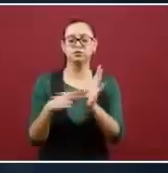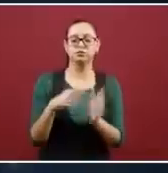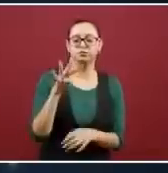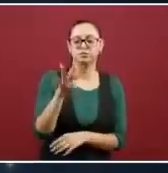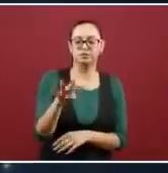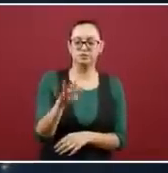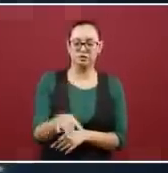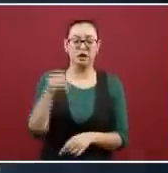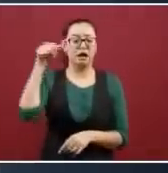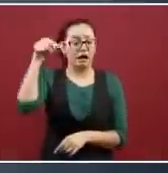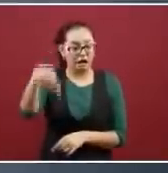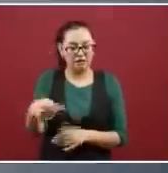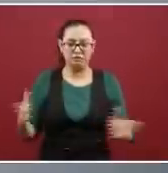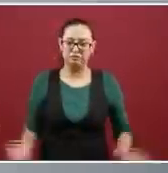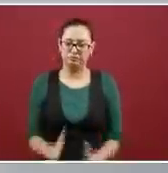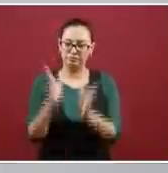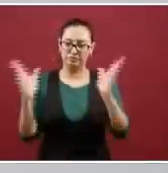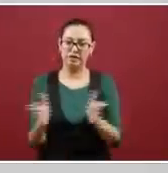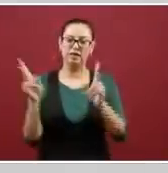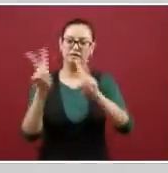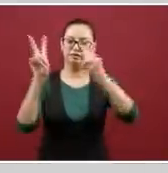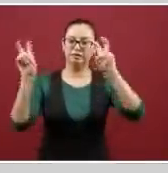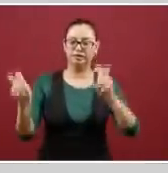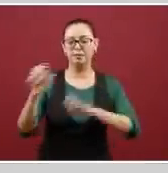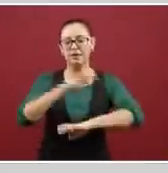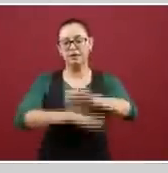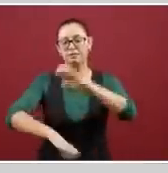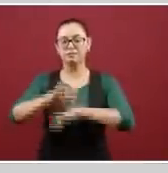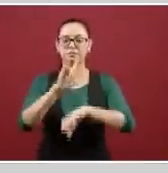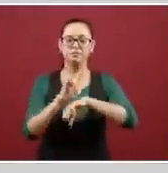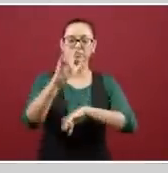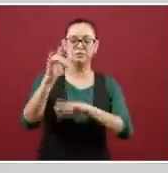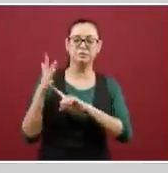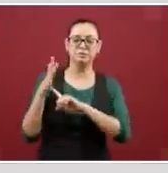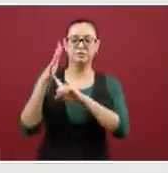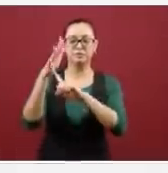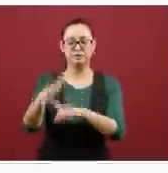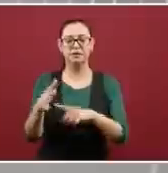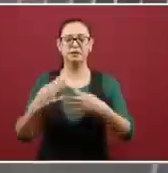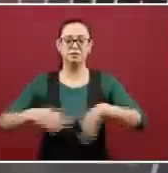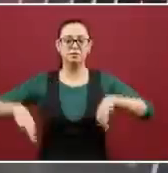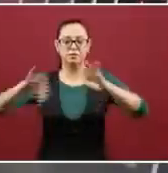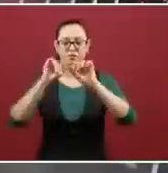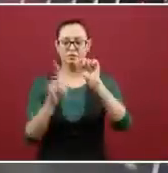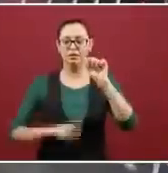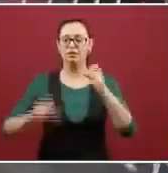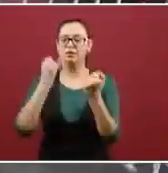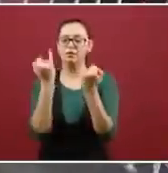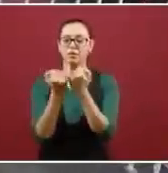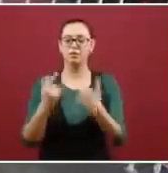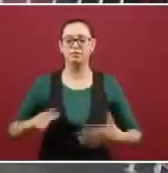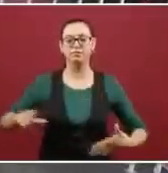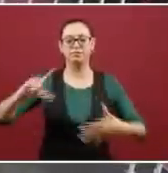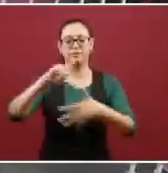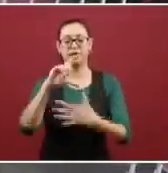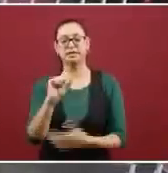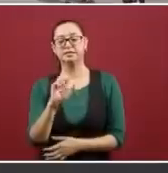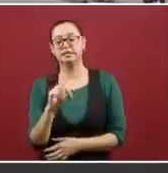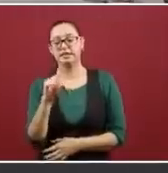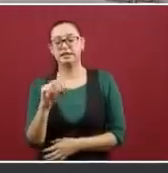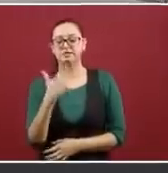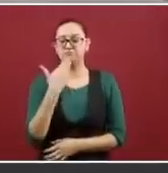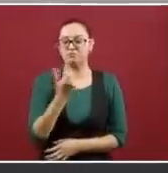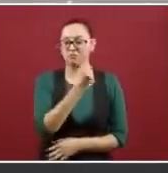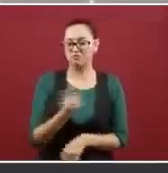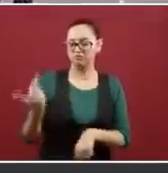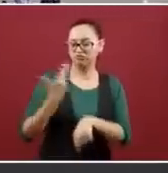catalizador de la industria aeroespacial mexicana y principal de América Latina. con la capacidad de la Secretaría de la Defensa Nacional